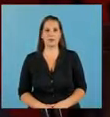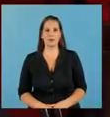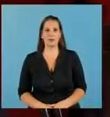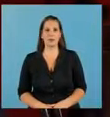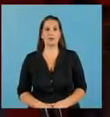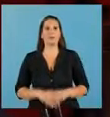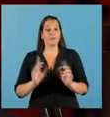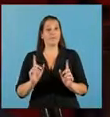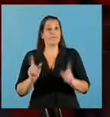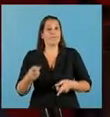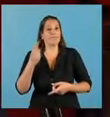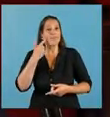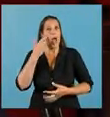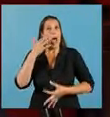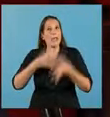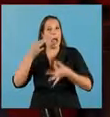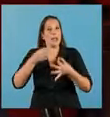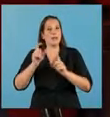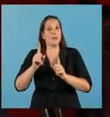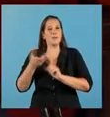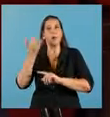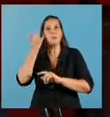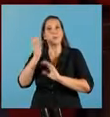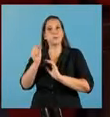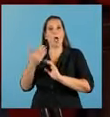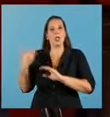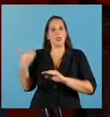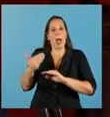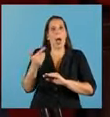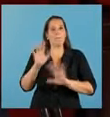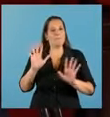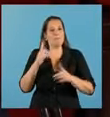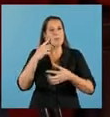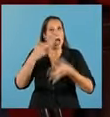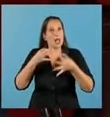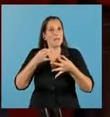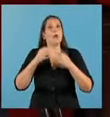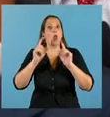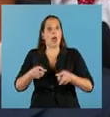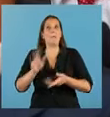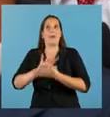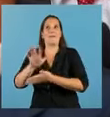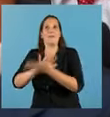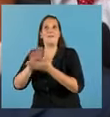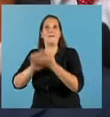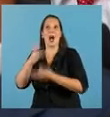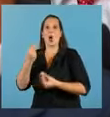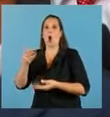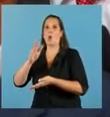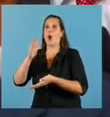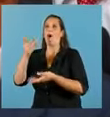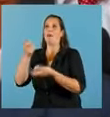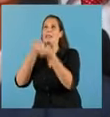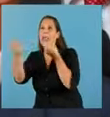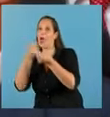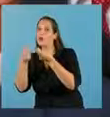Más allá de analizar lo ocurrido, hemos iniciado las negociaciones para reestructurar la deuda pública. Con tal